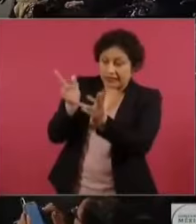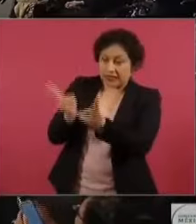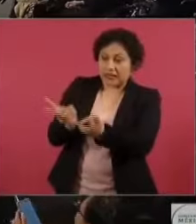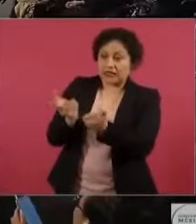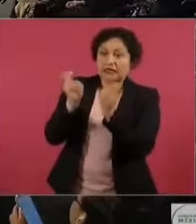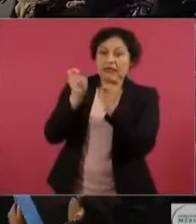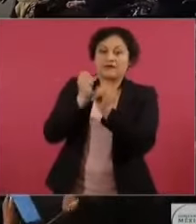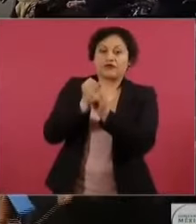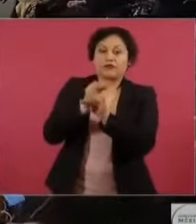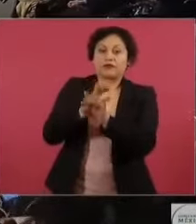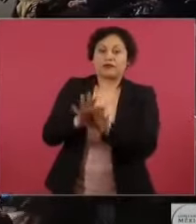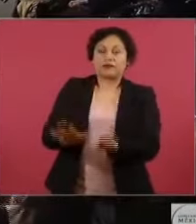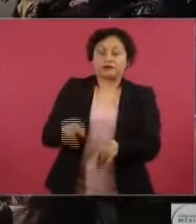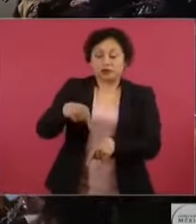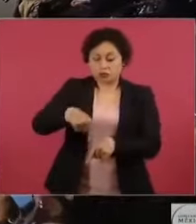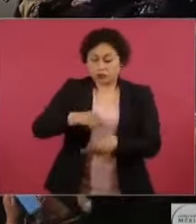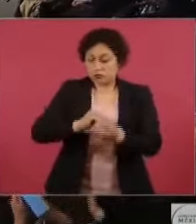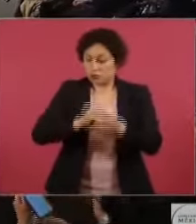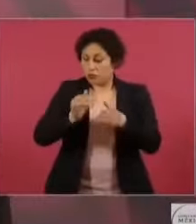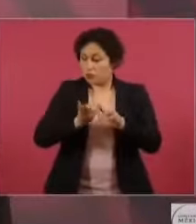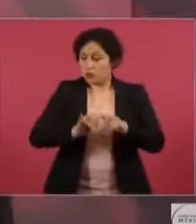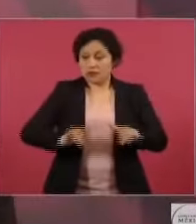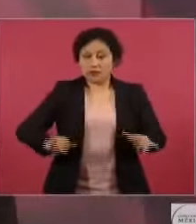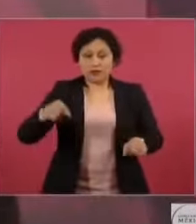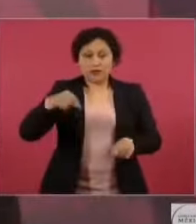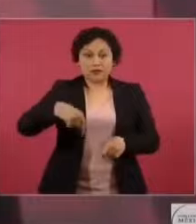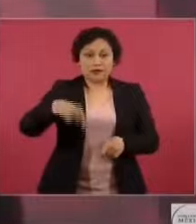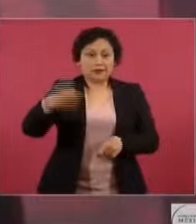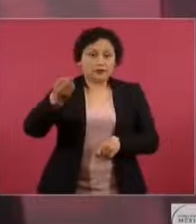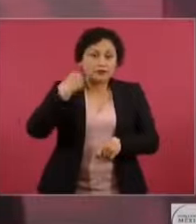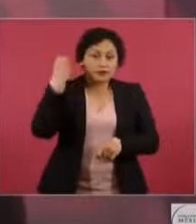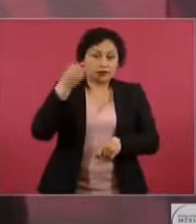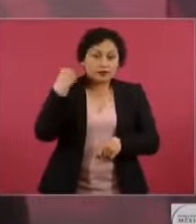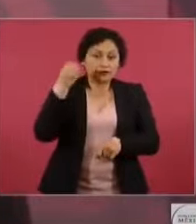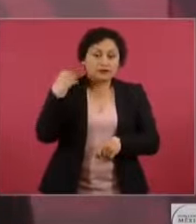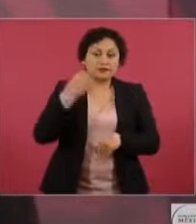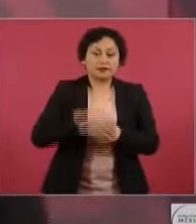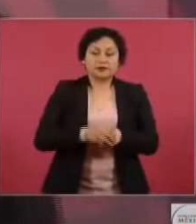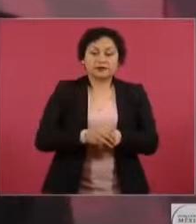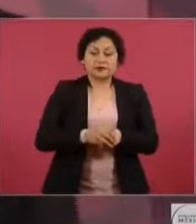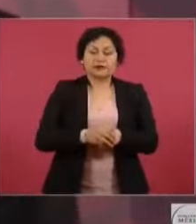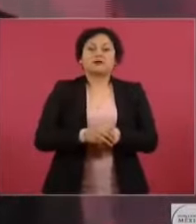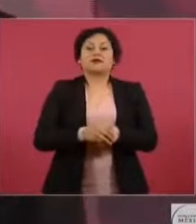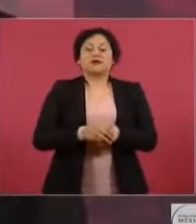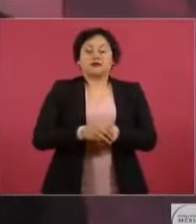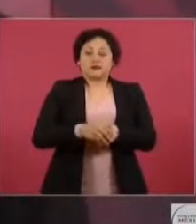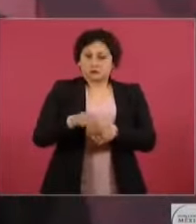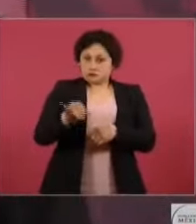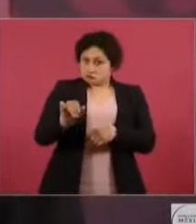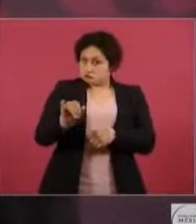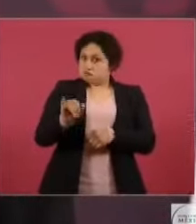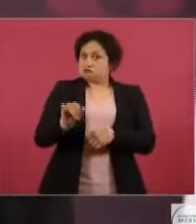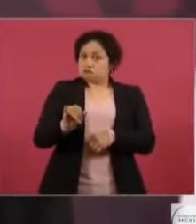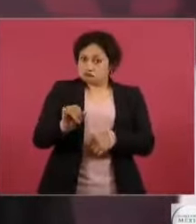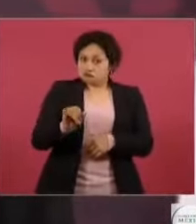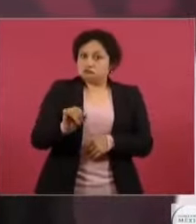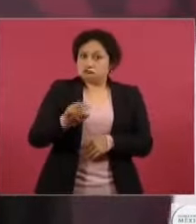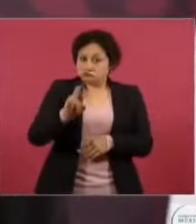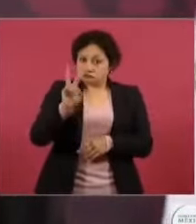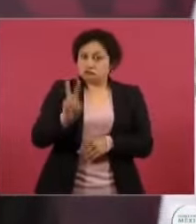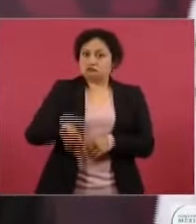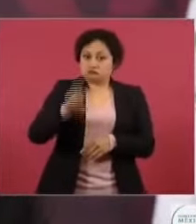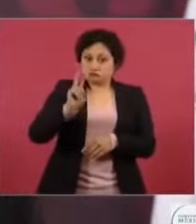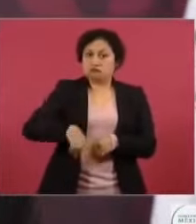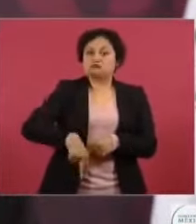aras de mantener un discurso de austeridad, no se hayan renovado licencias o candados del software que protege los datos